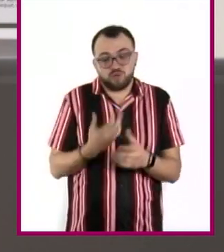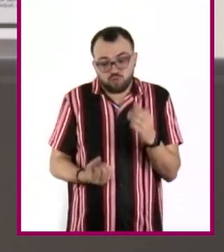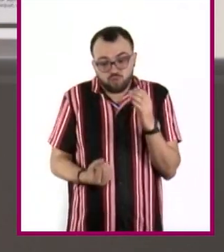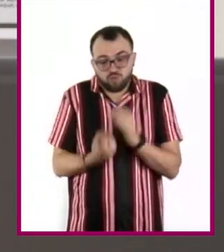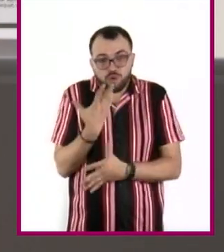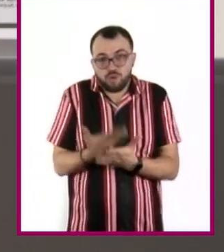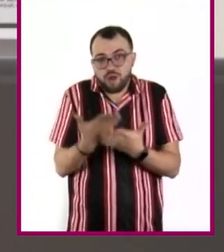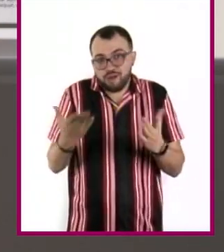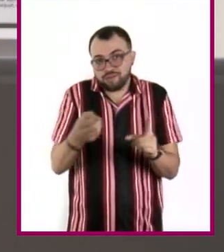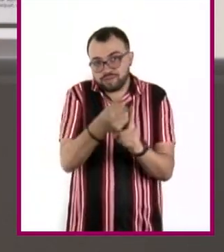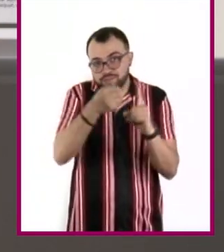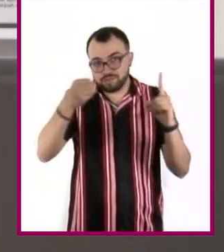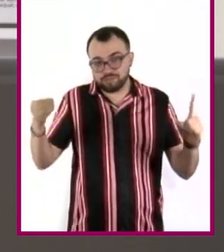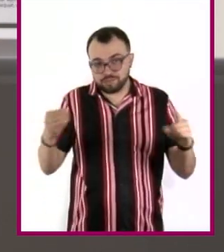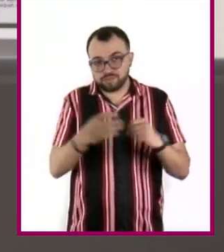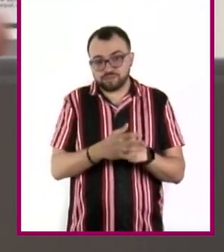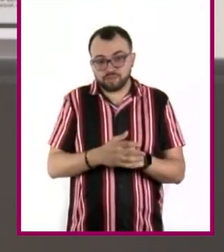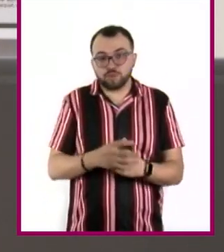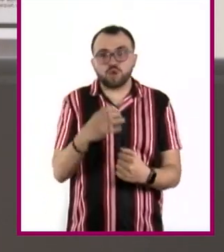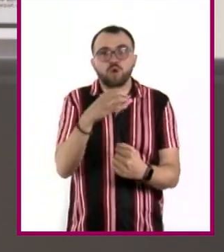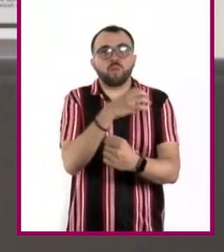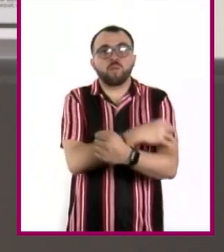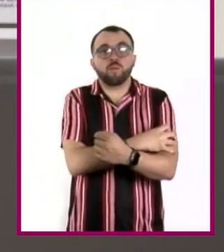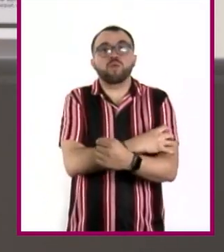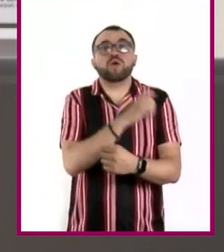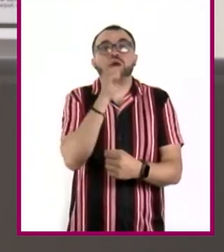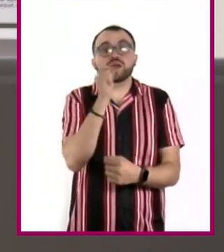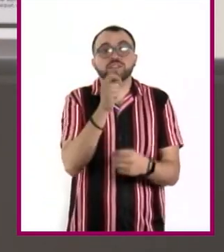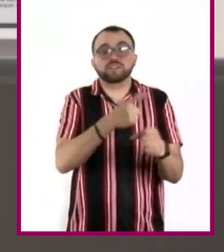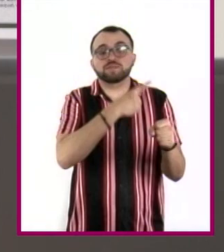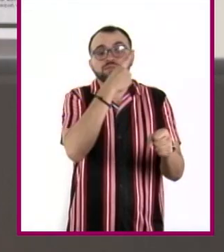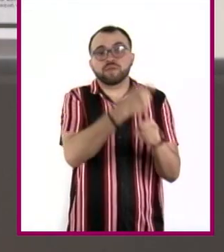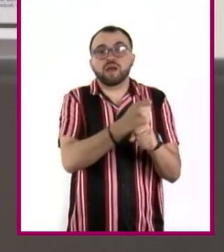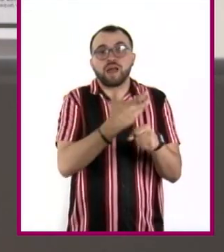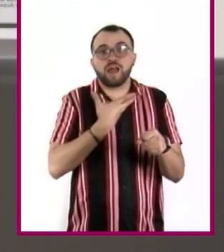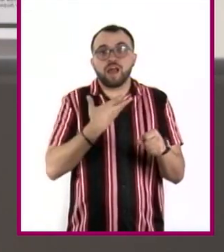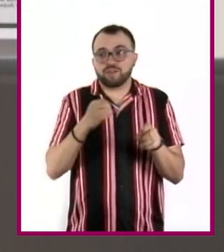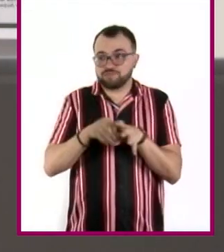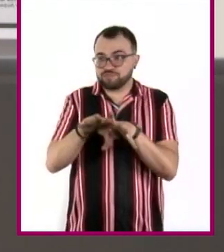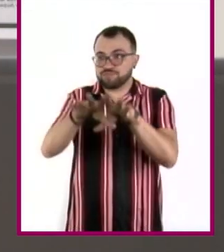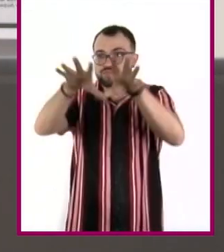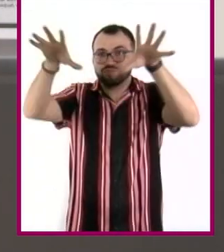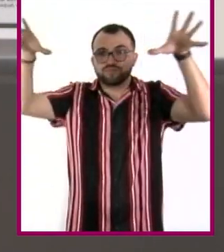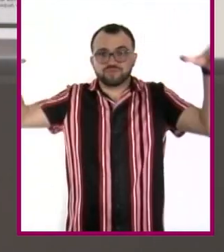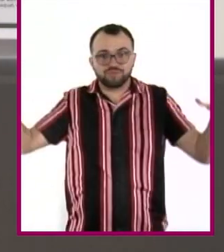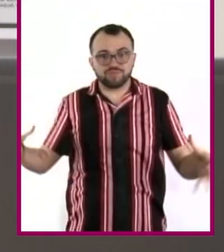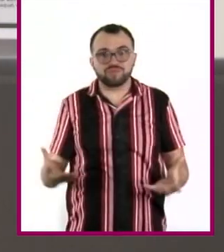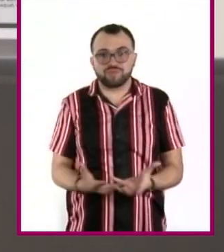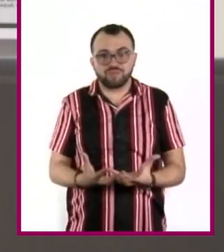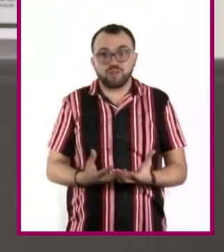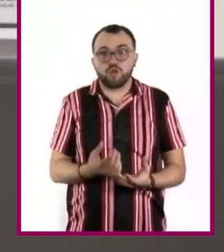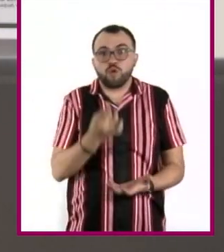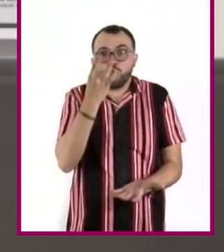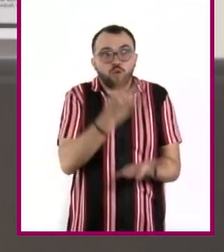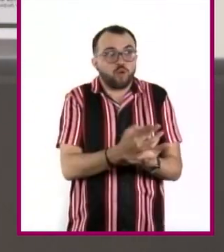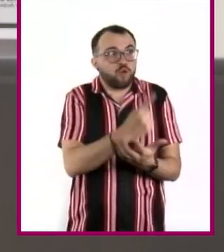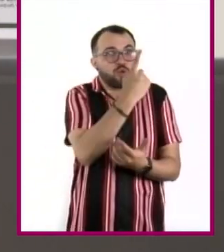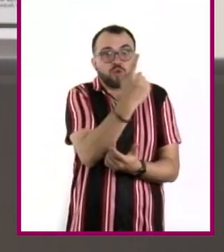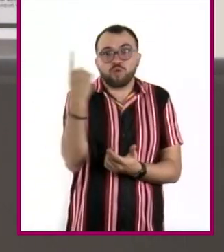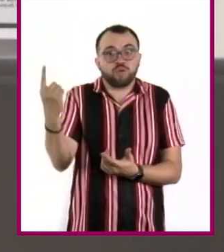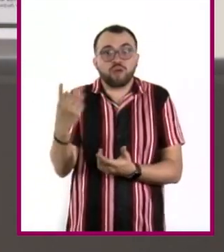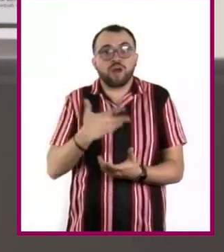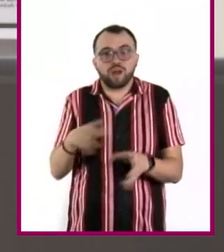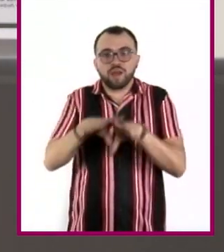totalmente nueva, en la que el poder se encuentra, por primera vez en la historia, distribuido de manera global, que significa que se está dando paso